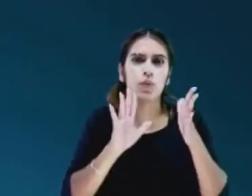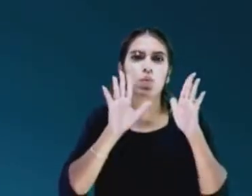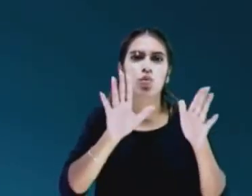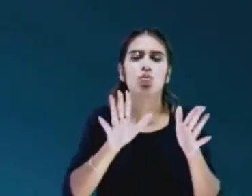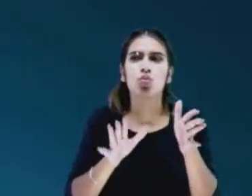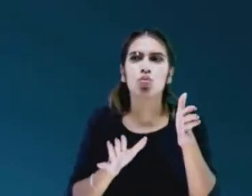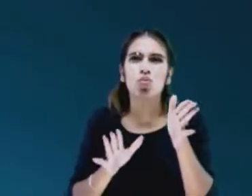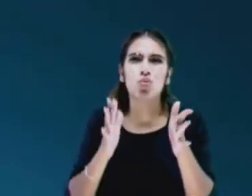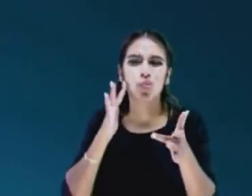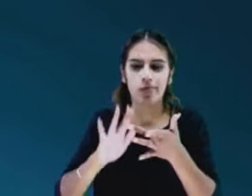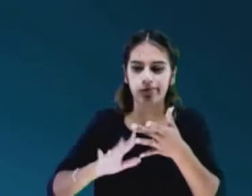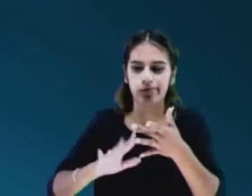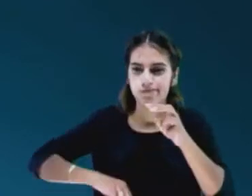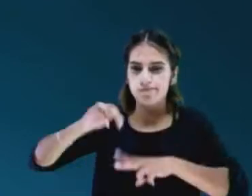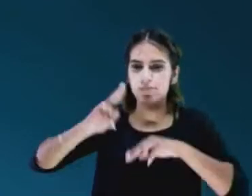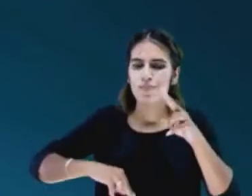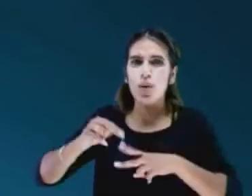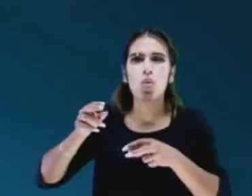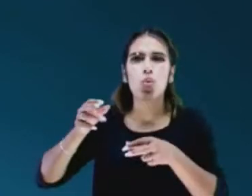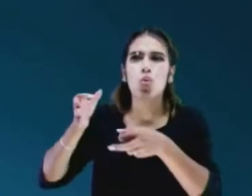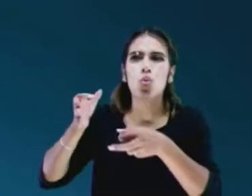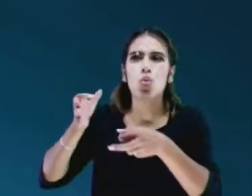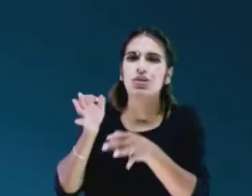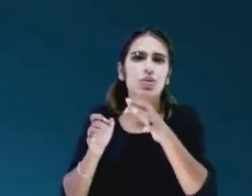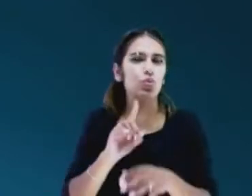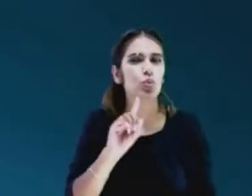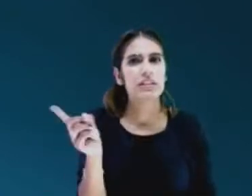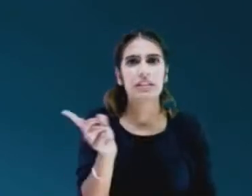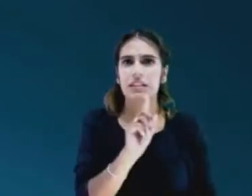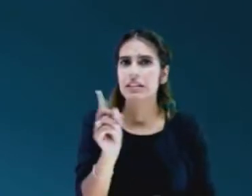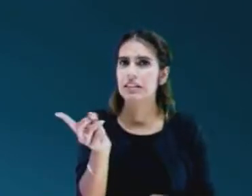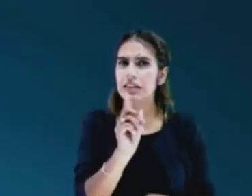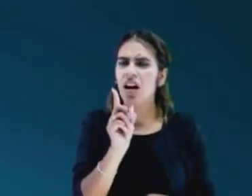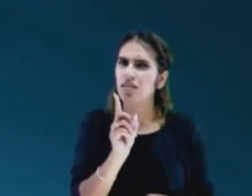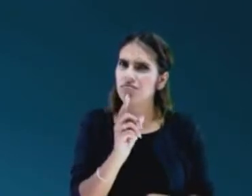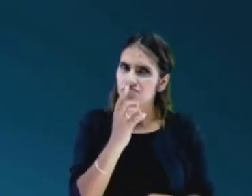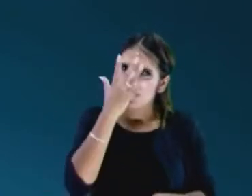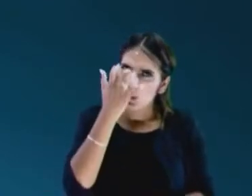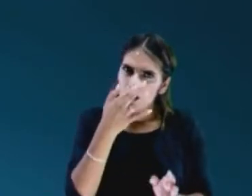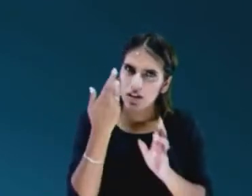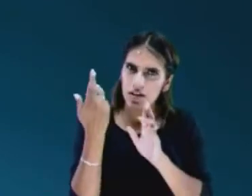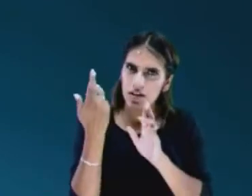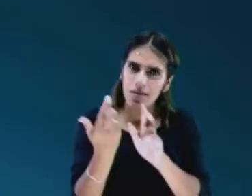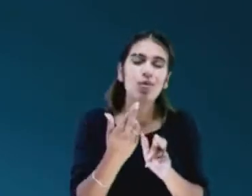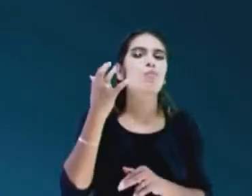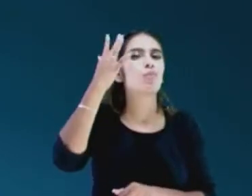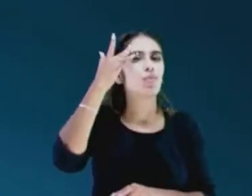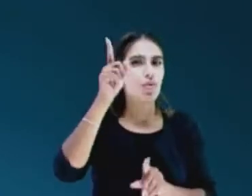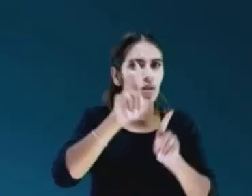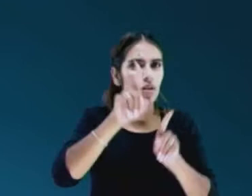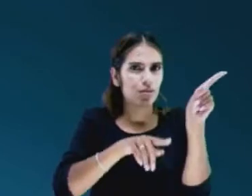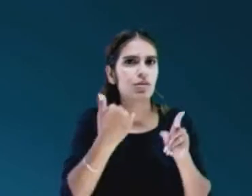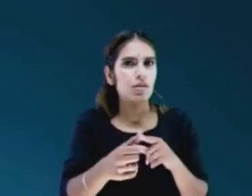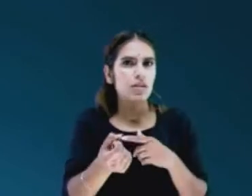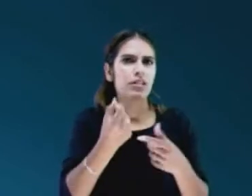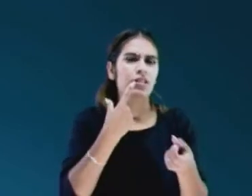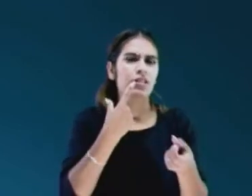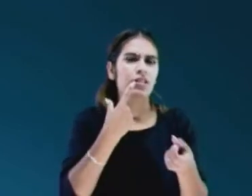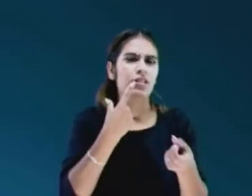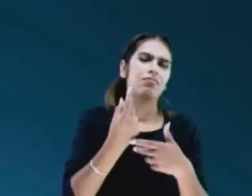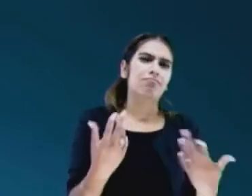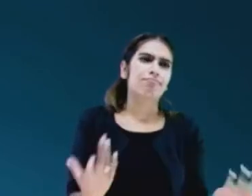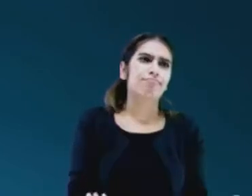no jurisdiccional y repito y lo digo porque ya se han presentado algunas inquietudes que nos han hecho llegar los que ustedes están